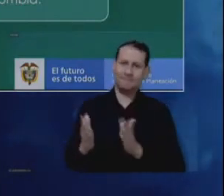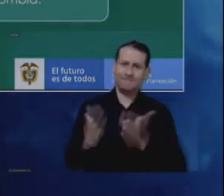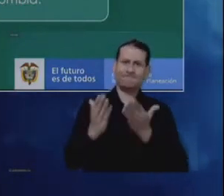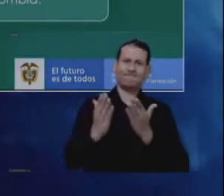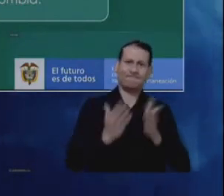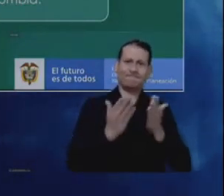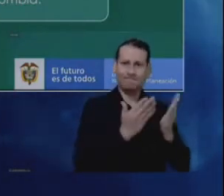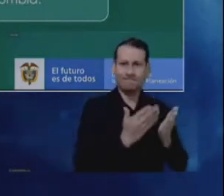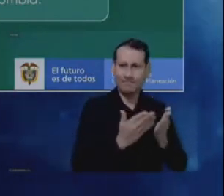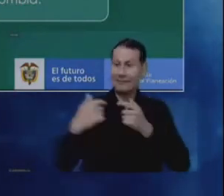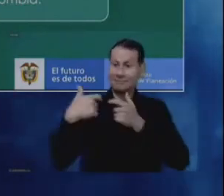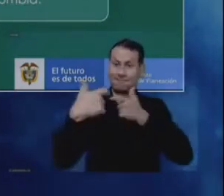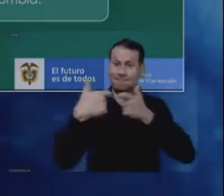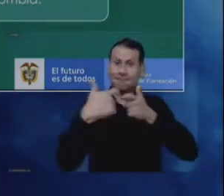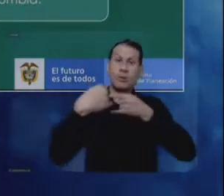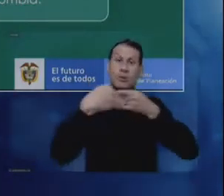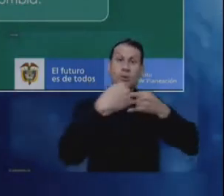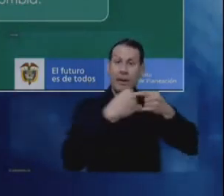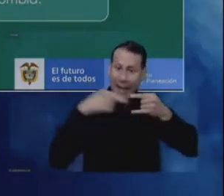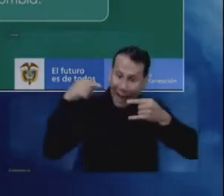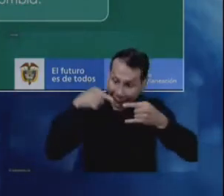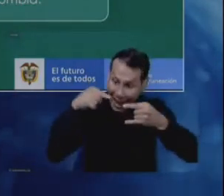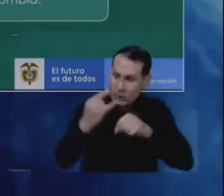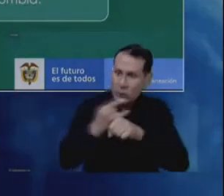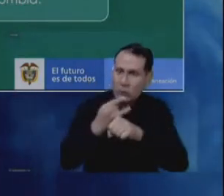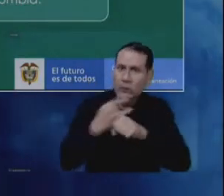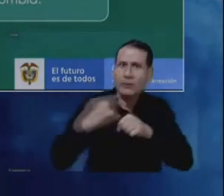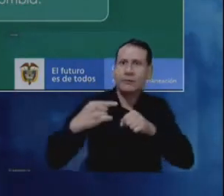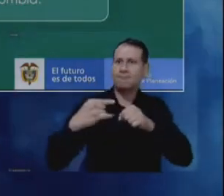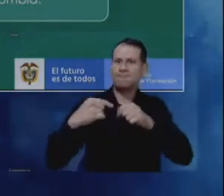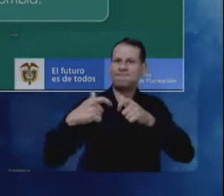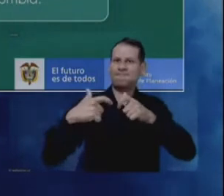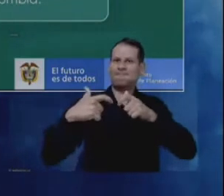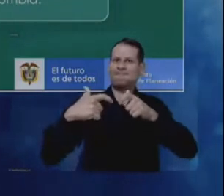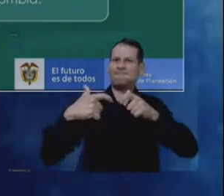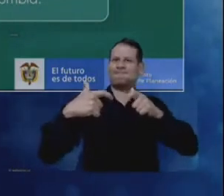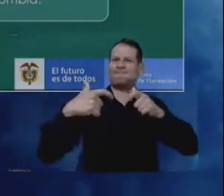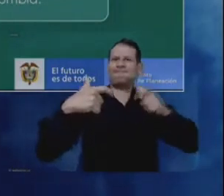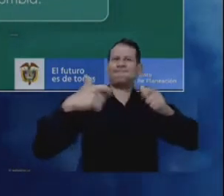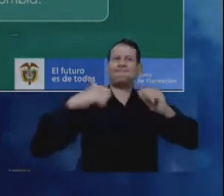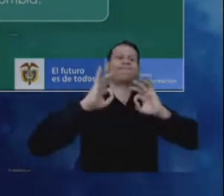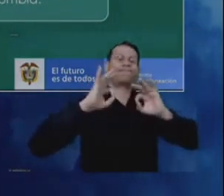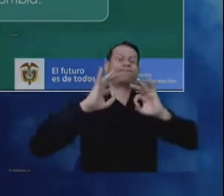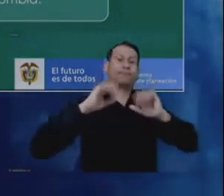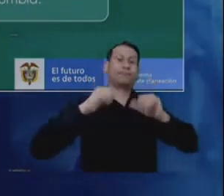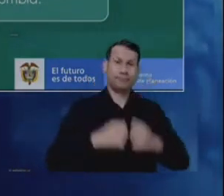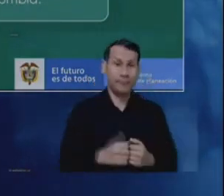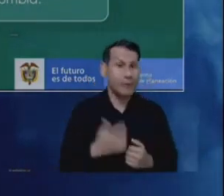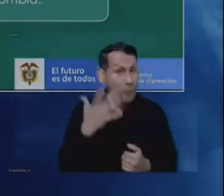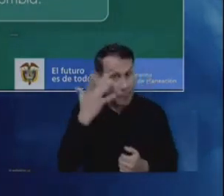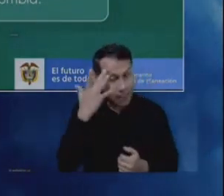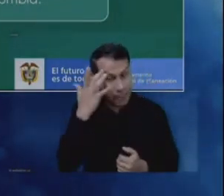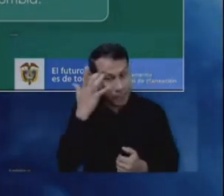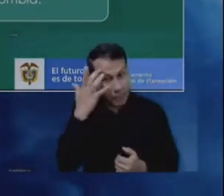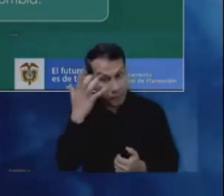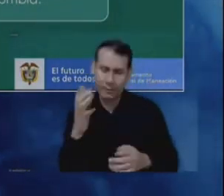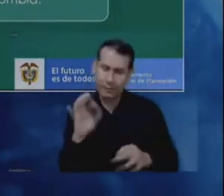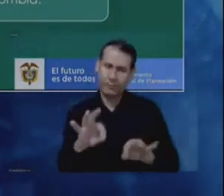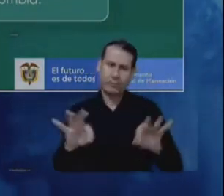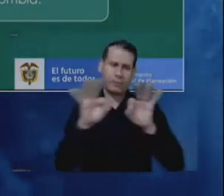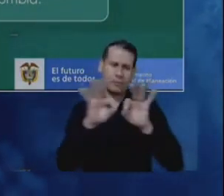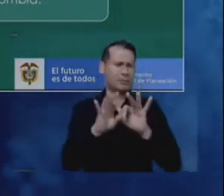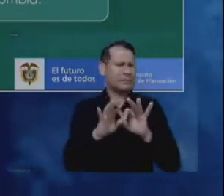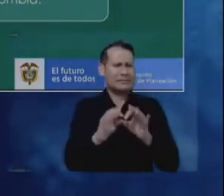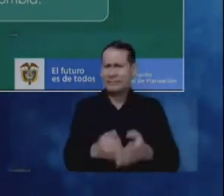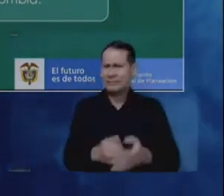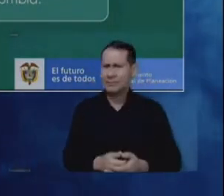espectro. Porque, literal, por todo lo que les he venido comentando y que cobra totalmente relevancia y que si no, digamos, desde ahí no cimentamos